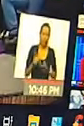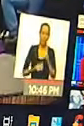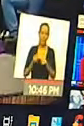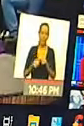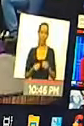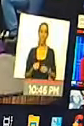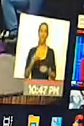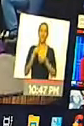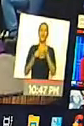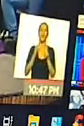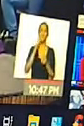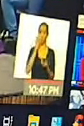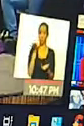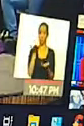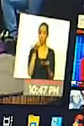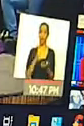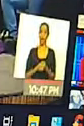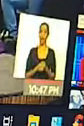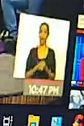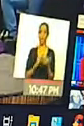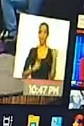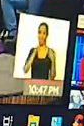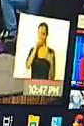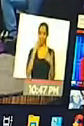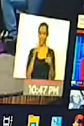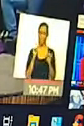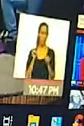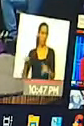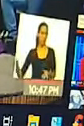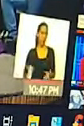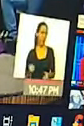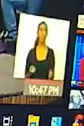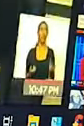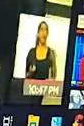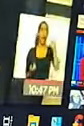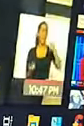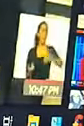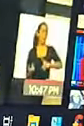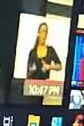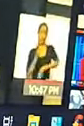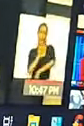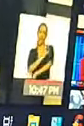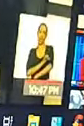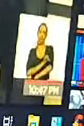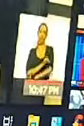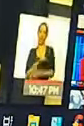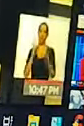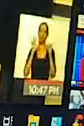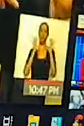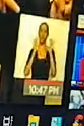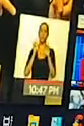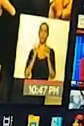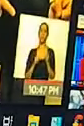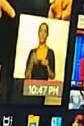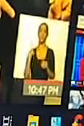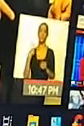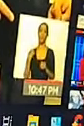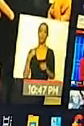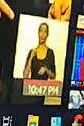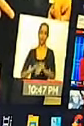hizo Bolsonaro que se metió a apuñalar. Por eso, o sea, lo hizo Bolsonaro. Y ahí aumentó 10 puntos. Claro, primero tuvo que meter preso a